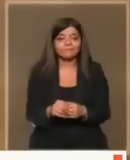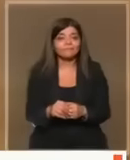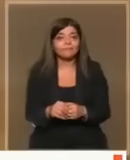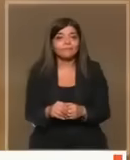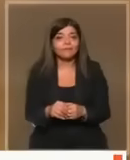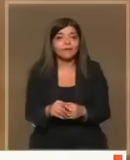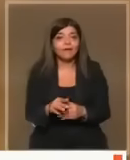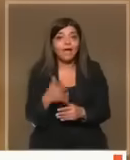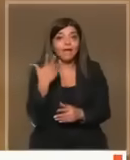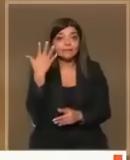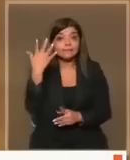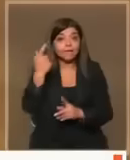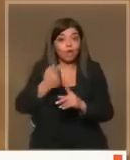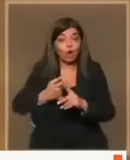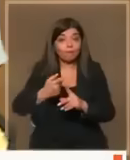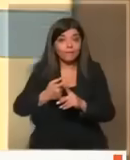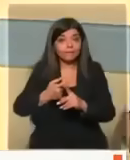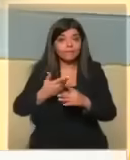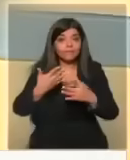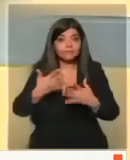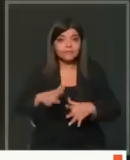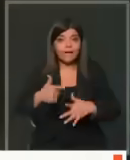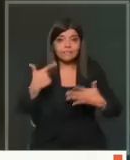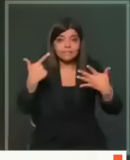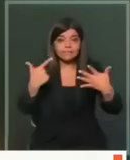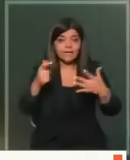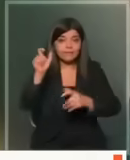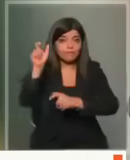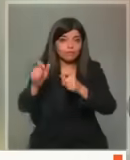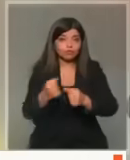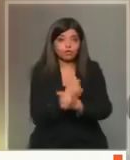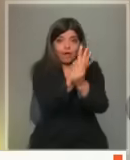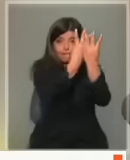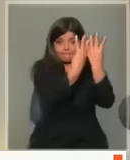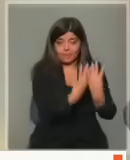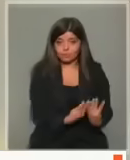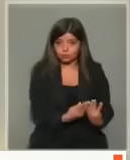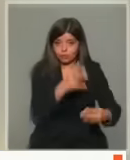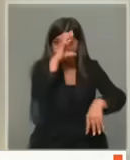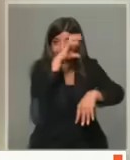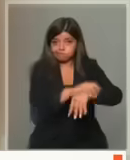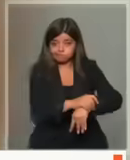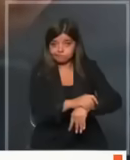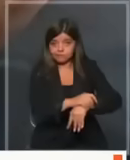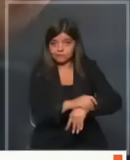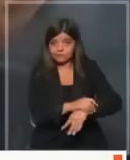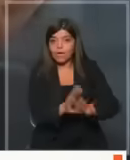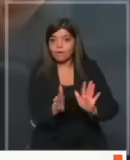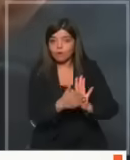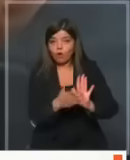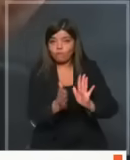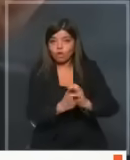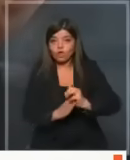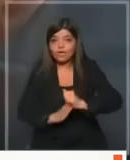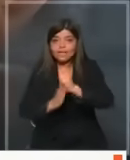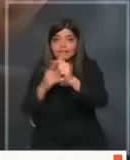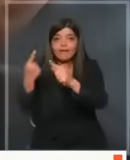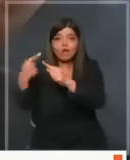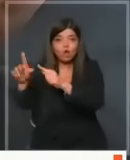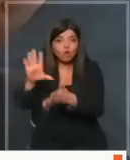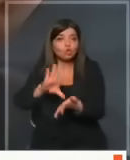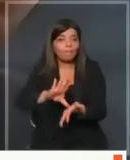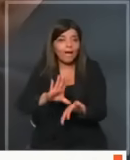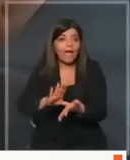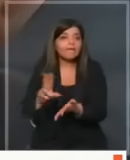En estos 5 meses se ha logrado que 7 de estos sujetos se mantengan en prisión preventiva. Se corroboró que el líder de la banda está en el extranjero, eventualmente